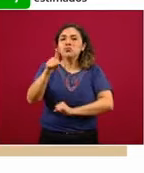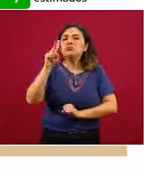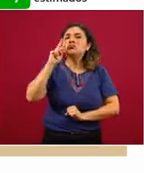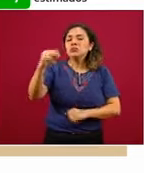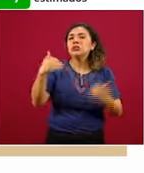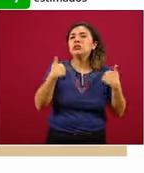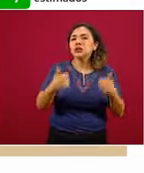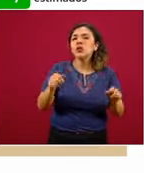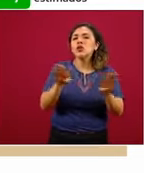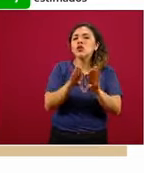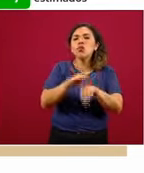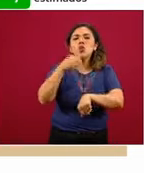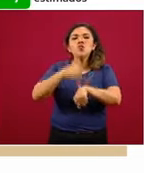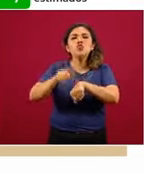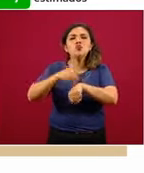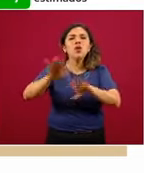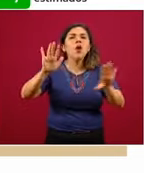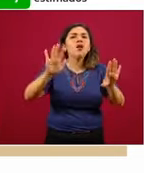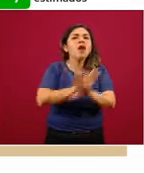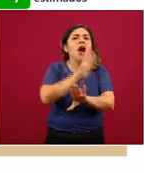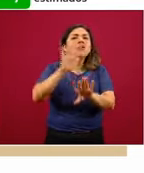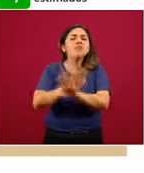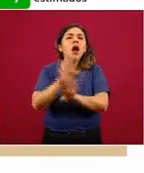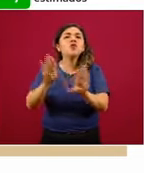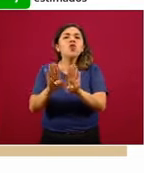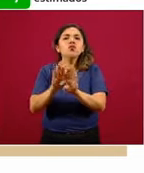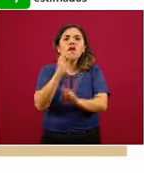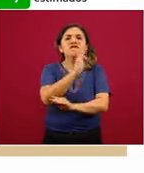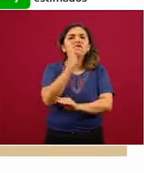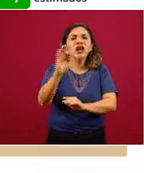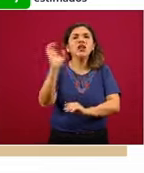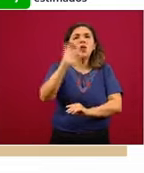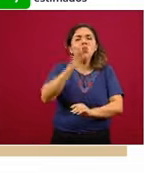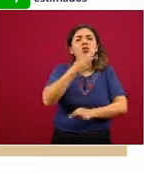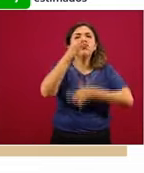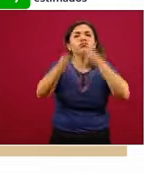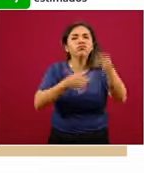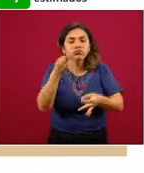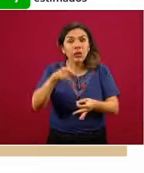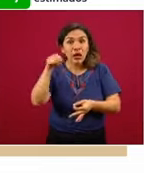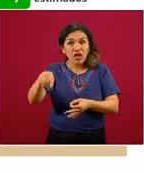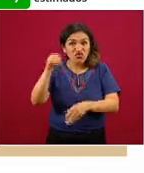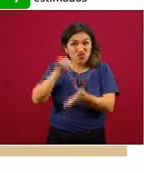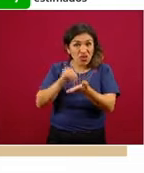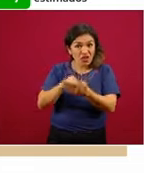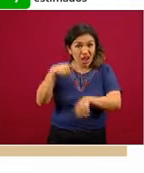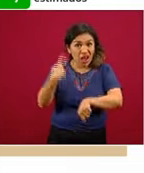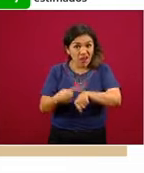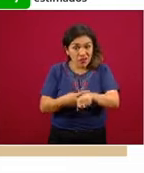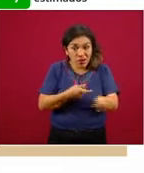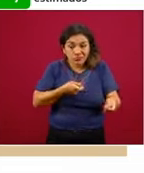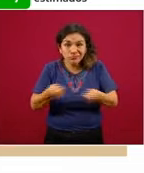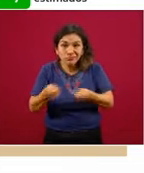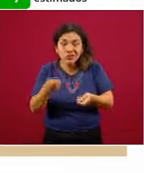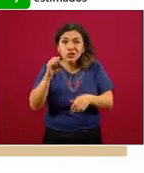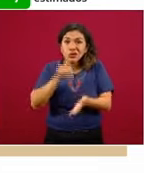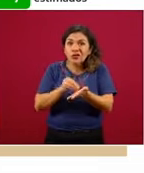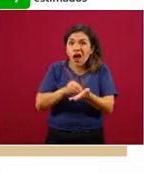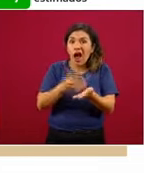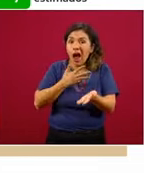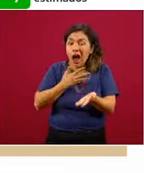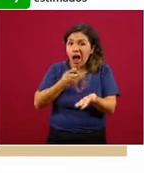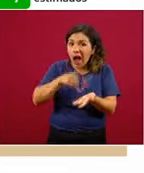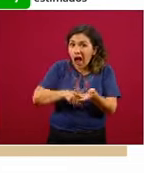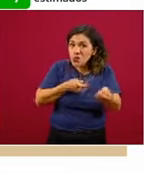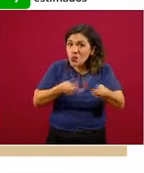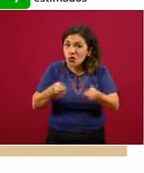vemos también cómo este número cambia en función de qué tan reciente, qué tan activa, ¿sí?, o qué tan controlada o en descenso se